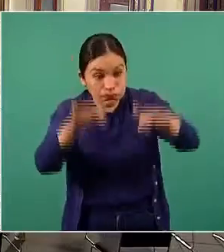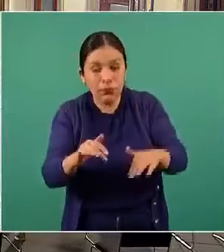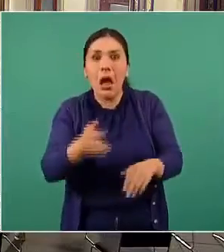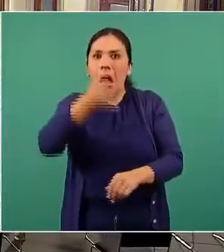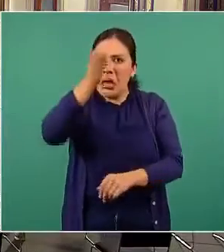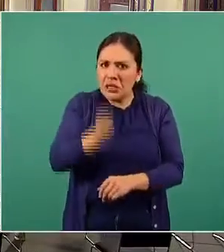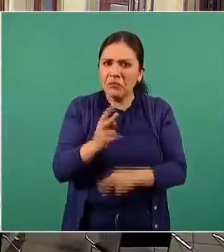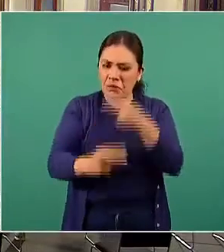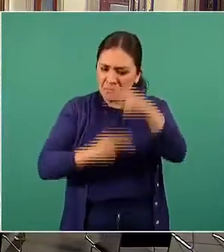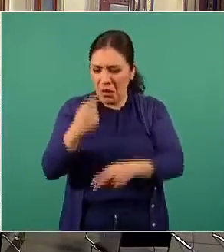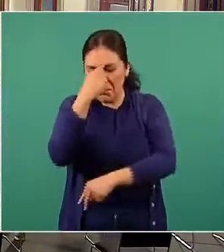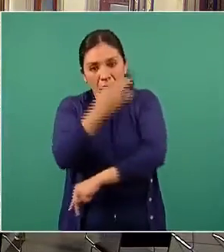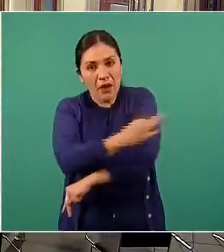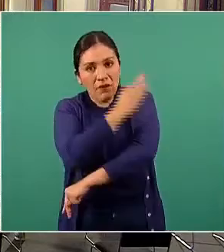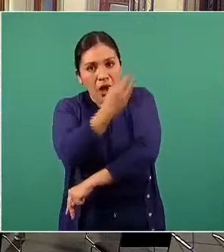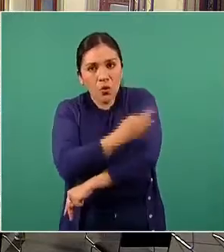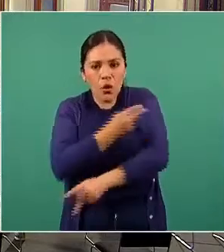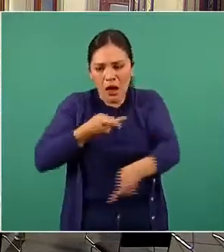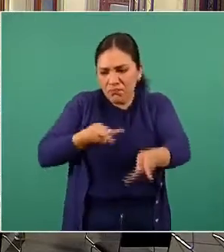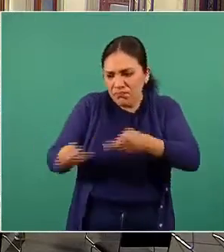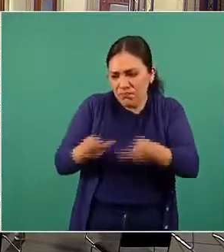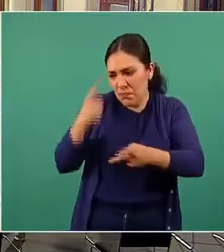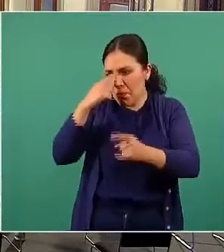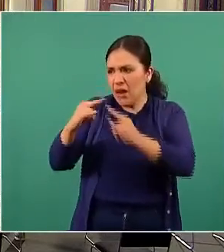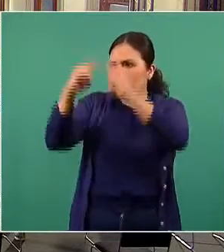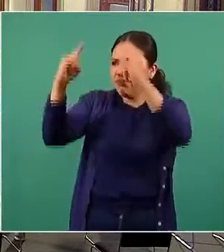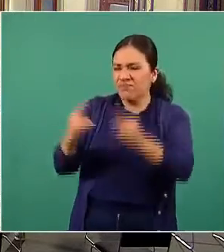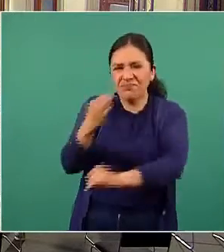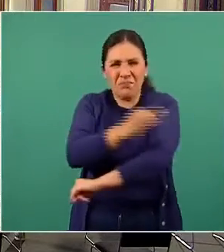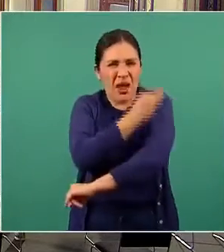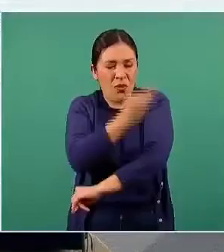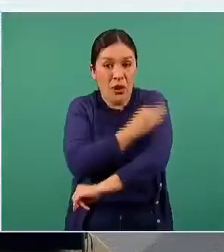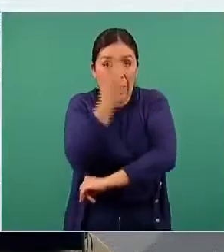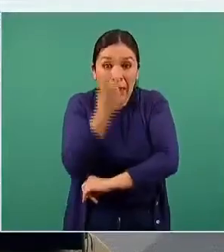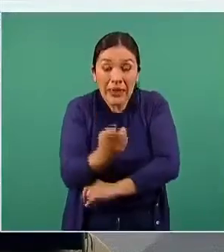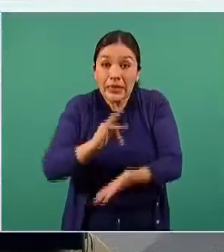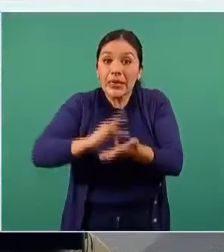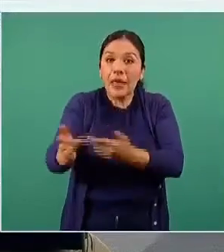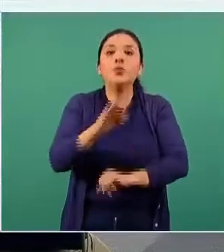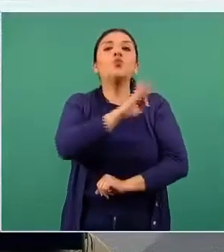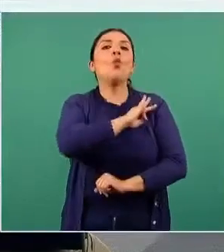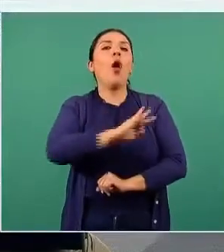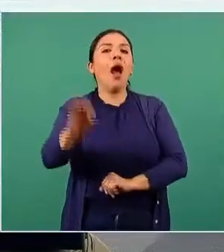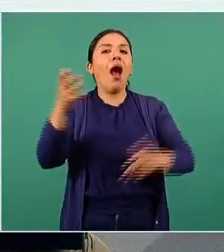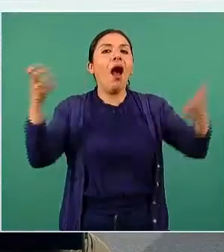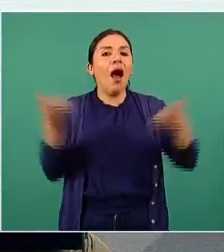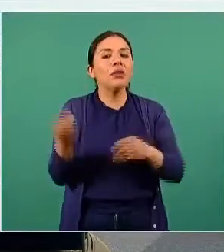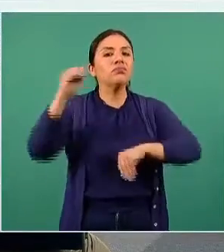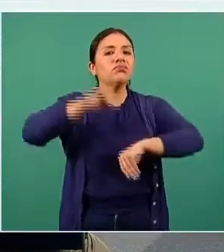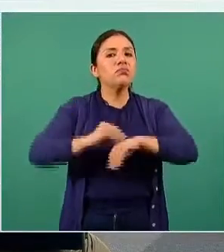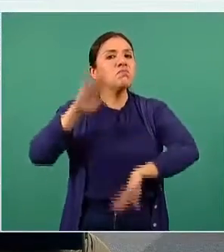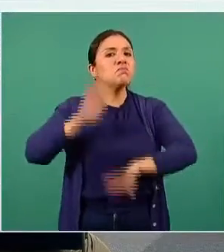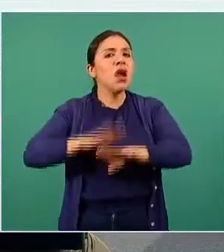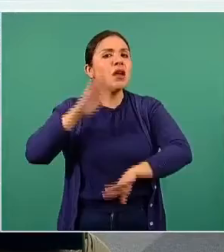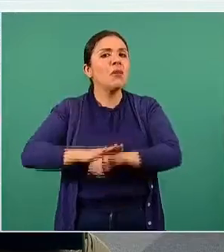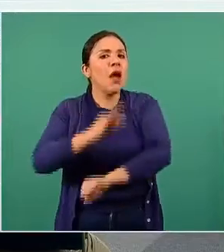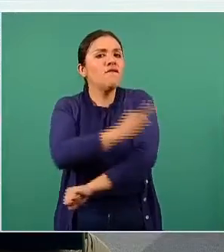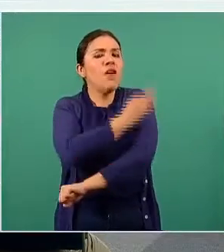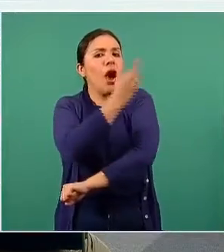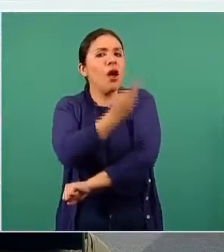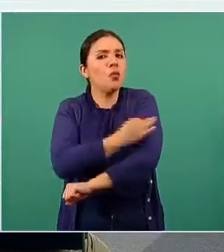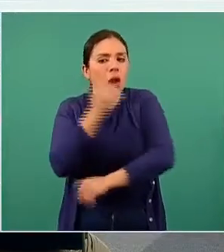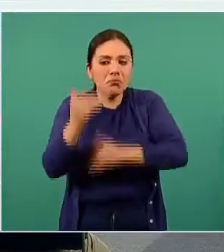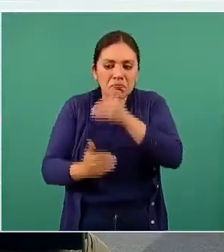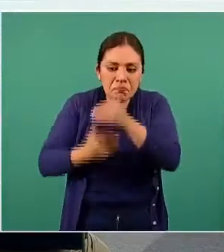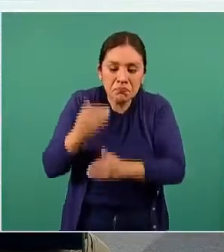disponibilidad de la vacuna y la logística para su aplicación, pues obviamente está permitiendo que esto mejore y ocurra